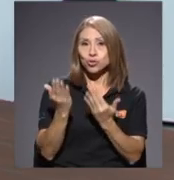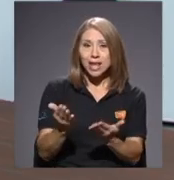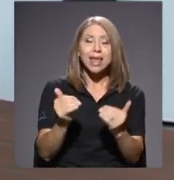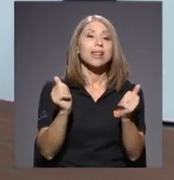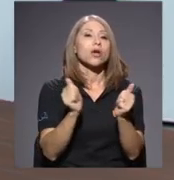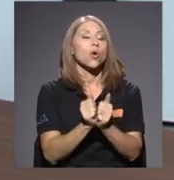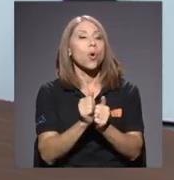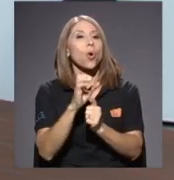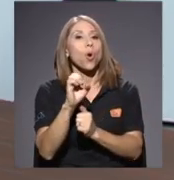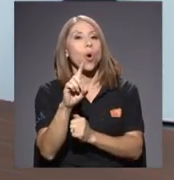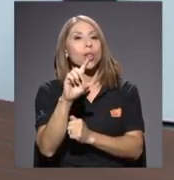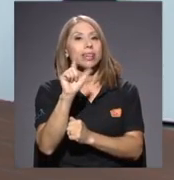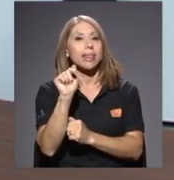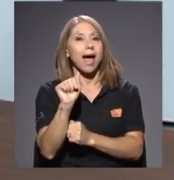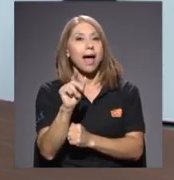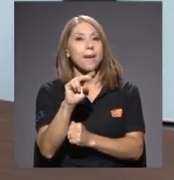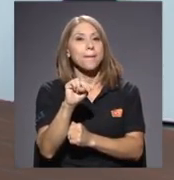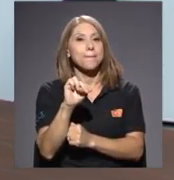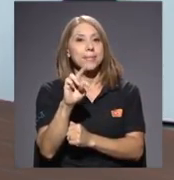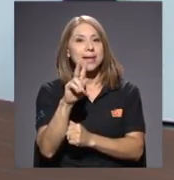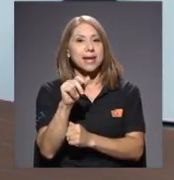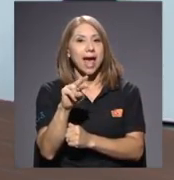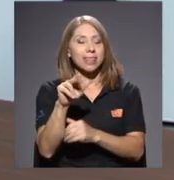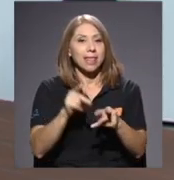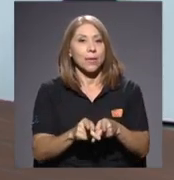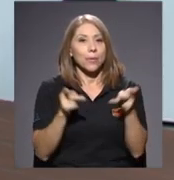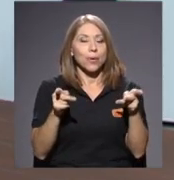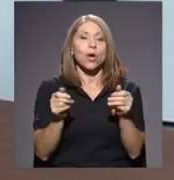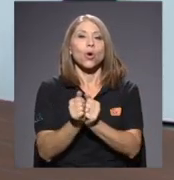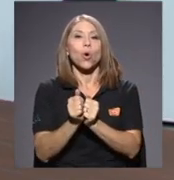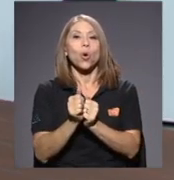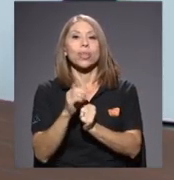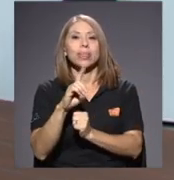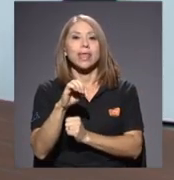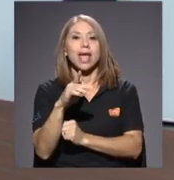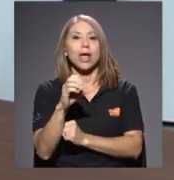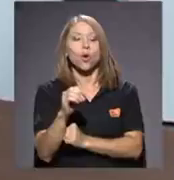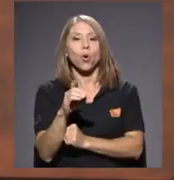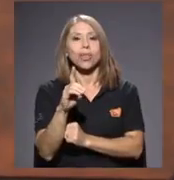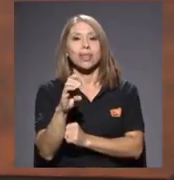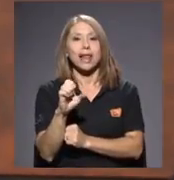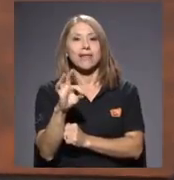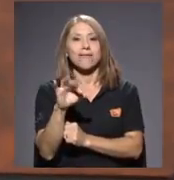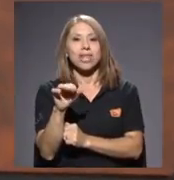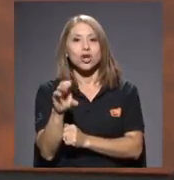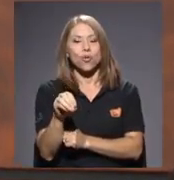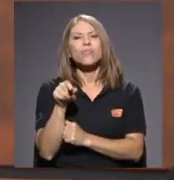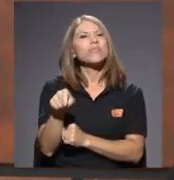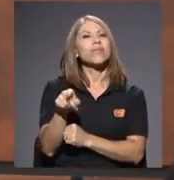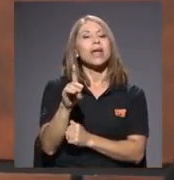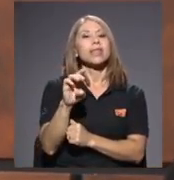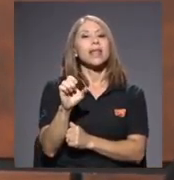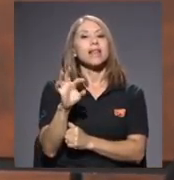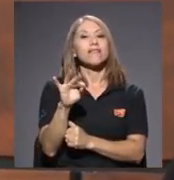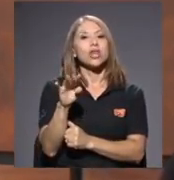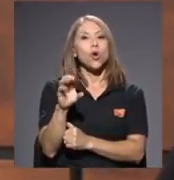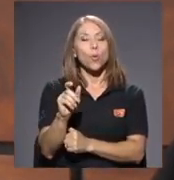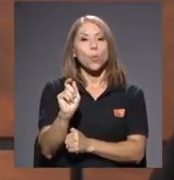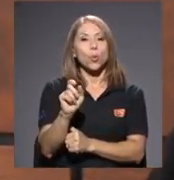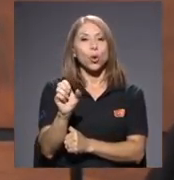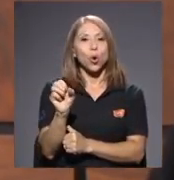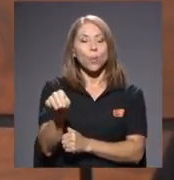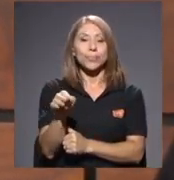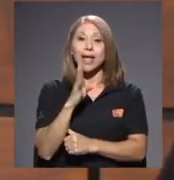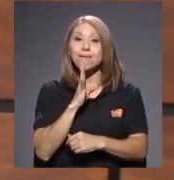Hulda Miranda del Semanario Universidad y con Diego Delfino de Delfino. .com, donde conversábamos casualmente sobre